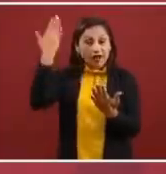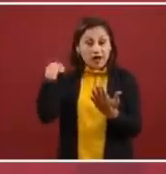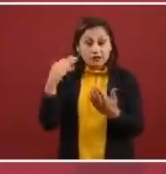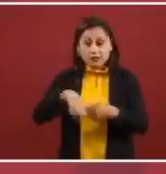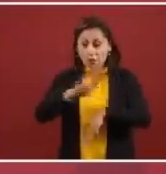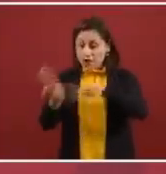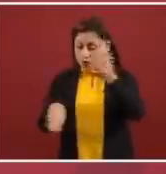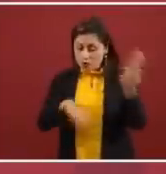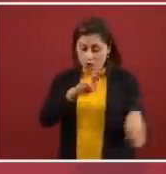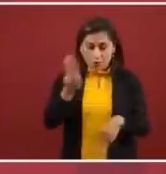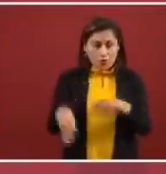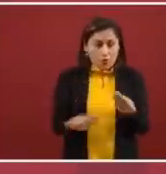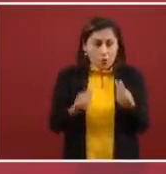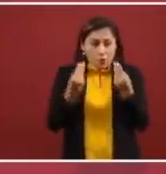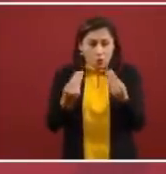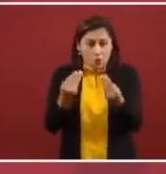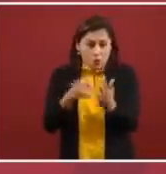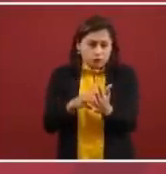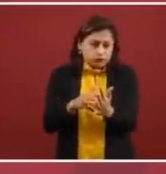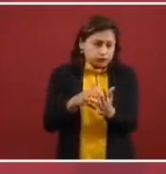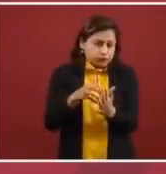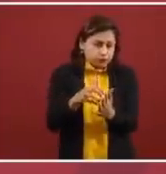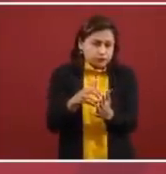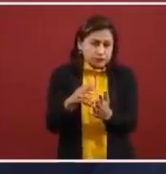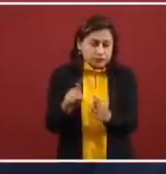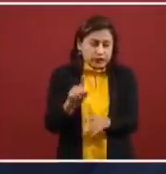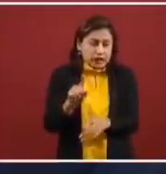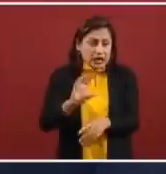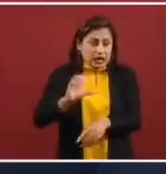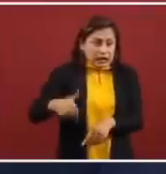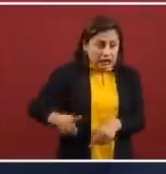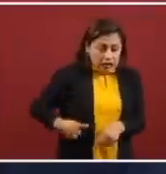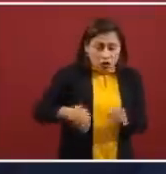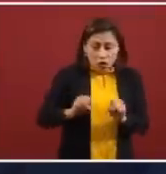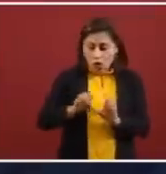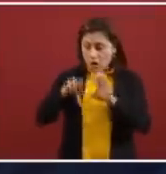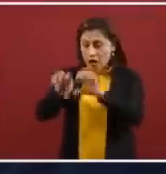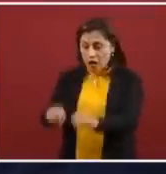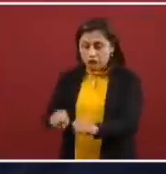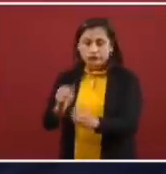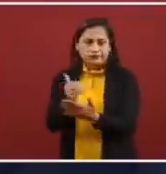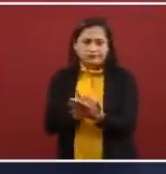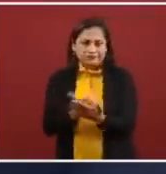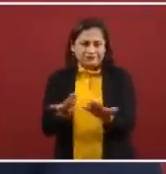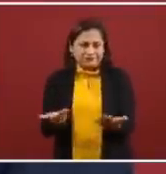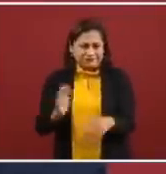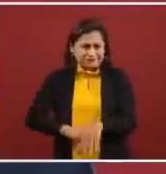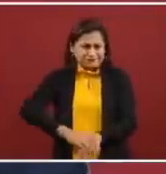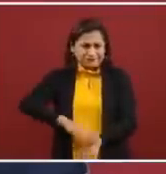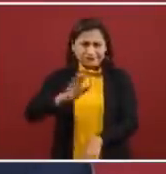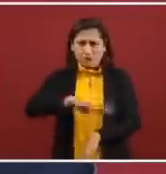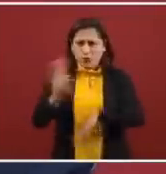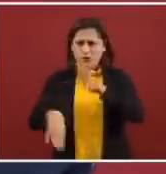los heridos y los detenidos nosotros dejamos